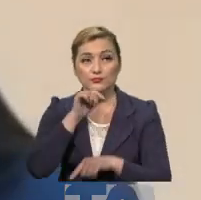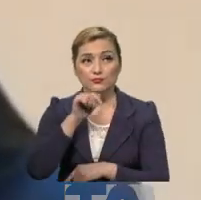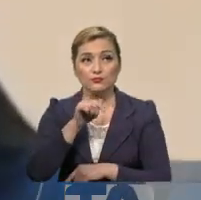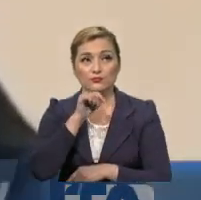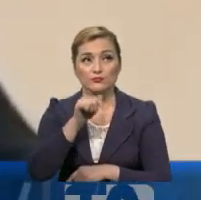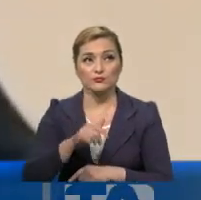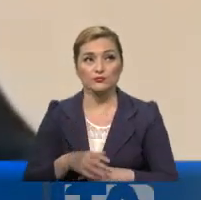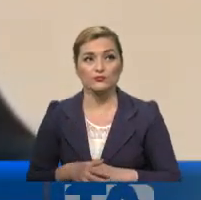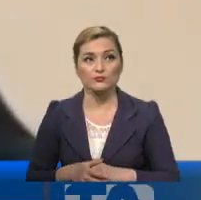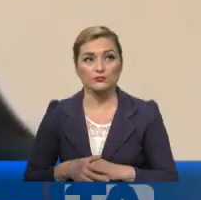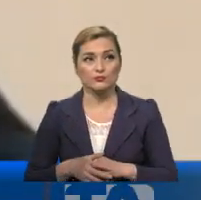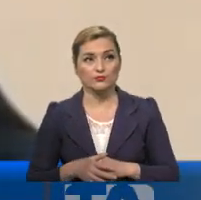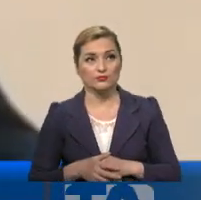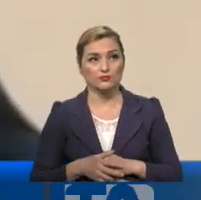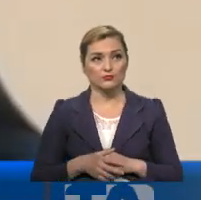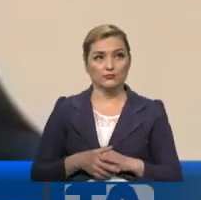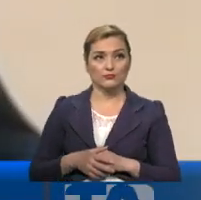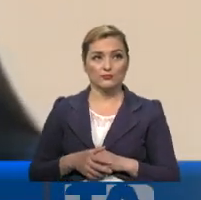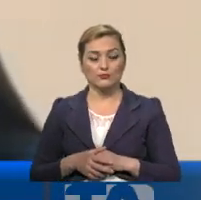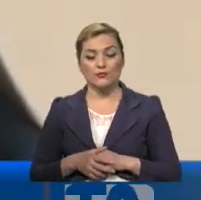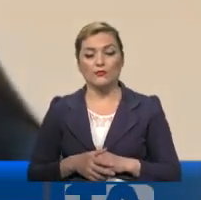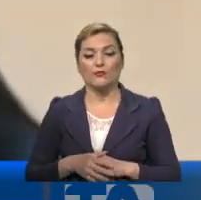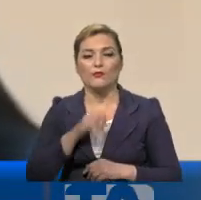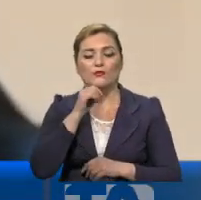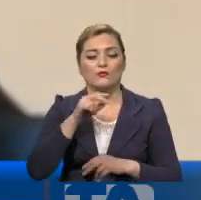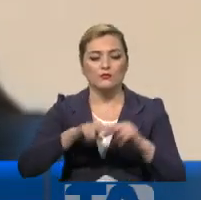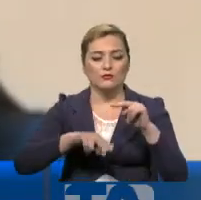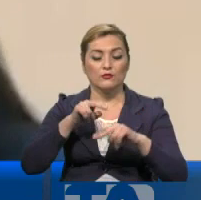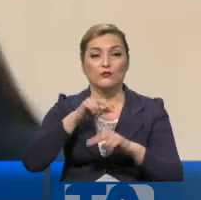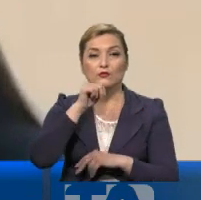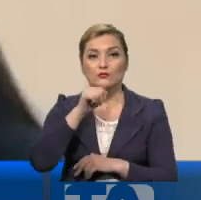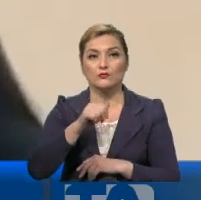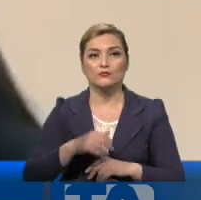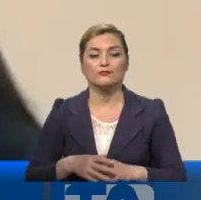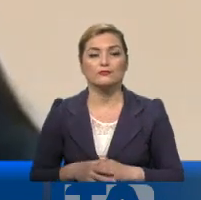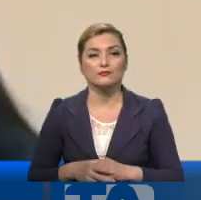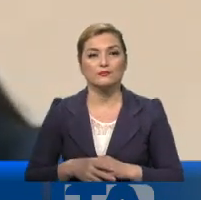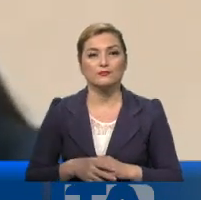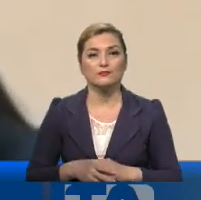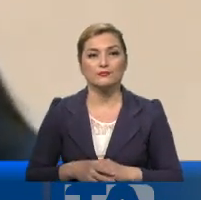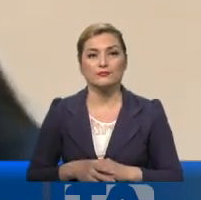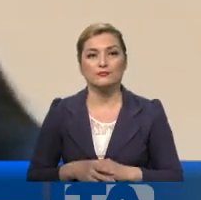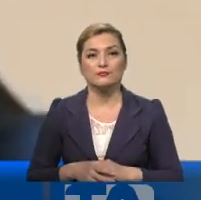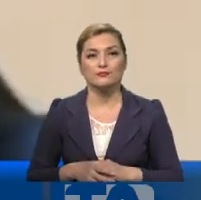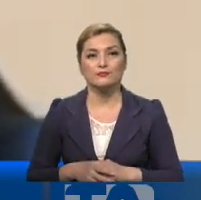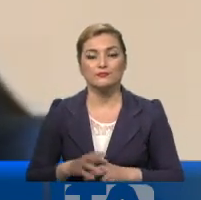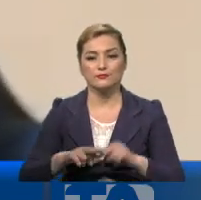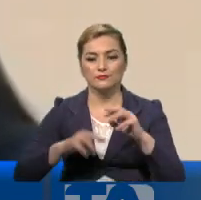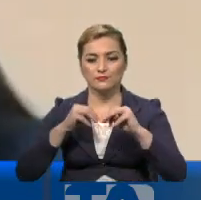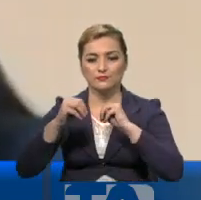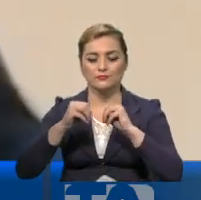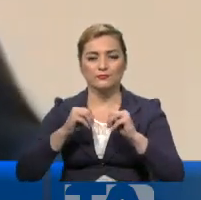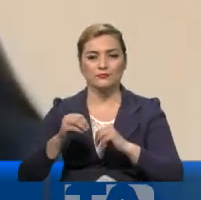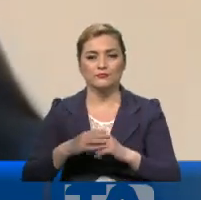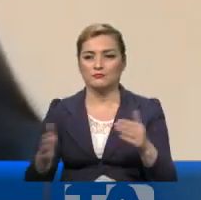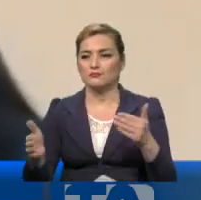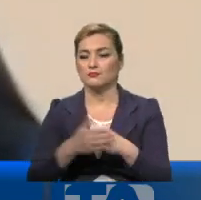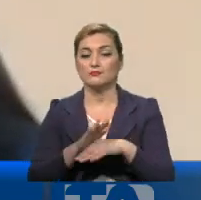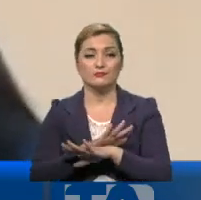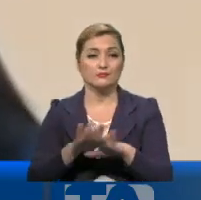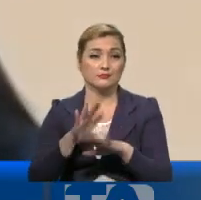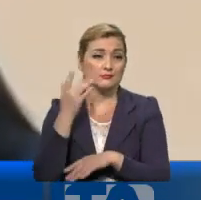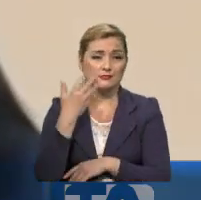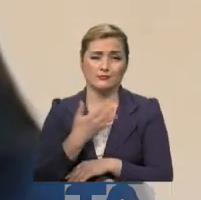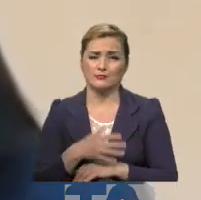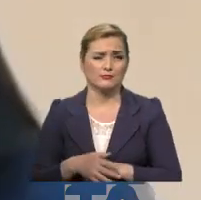son parte de la entrega-recepción definitiva. Una obra de este calibre no puede simplemente cerrarse en una